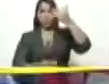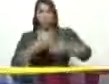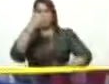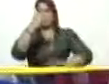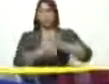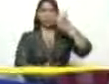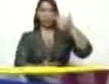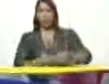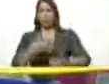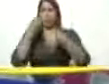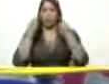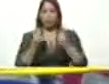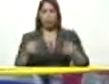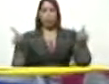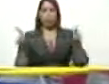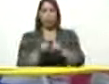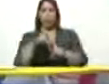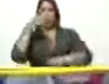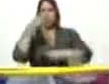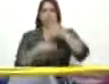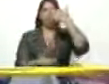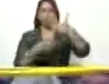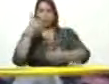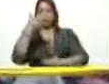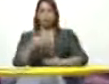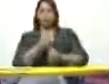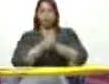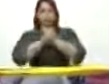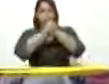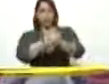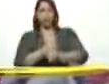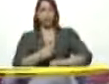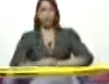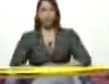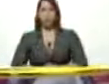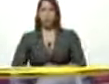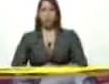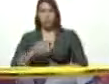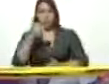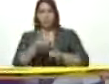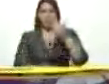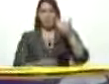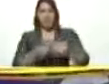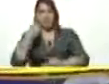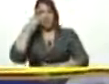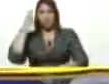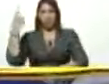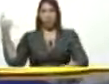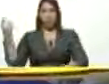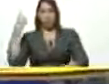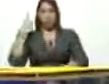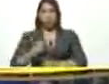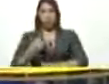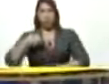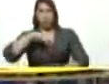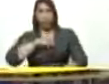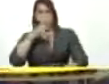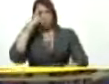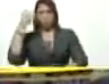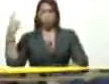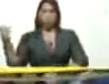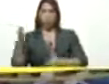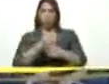avanzar como vamos a avanzar, queridos hermanos y hermanas. Avanzar es mi sueño. Es nuestro sueño